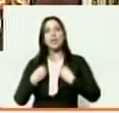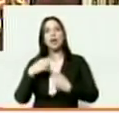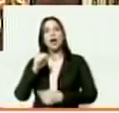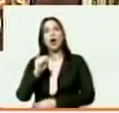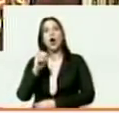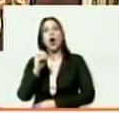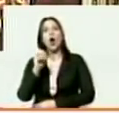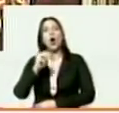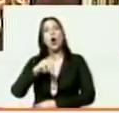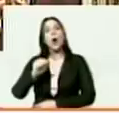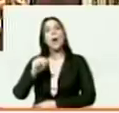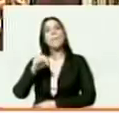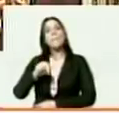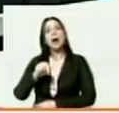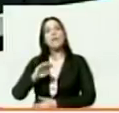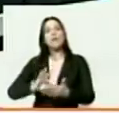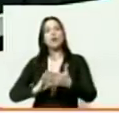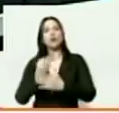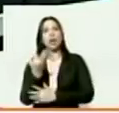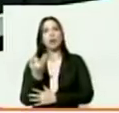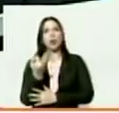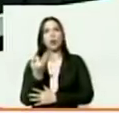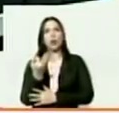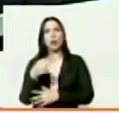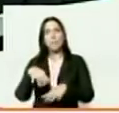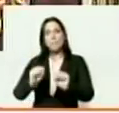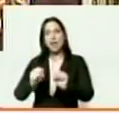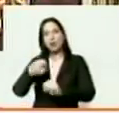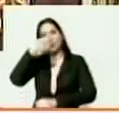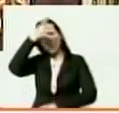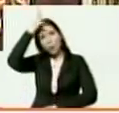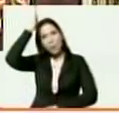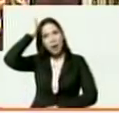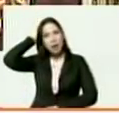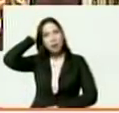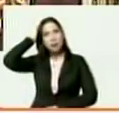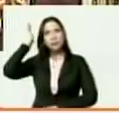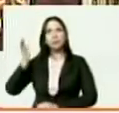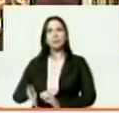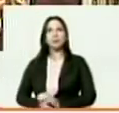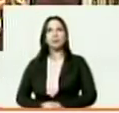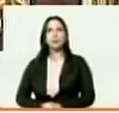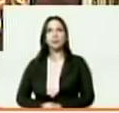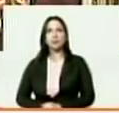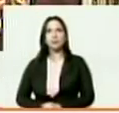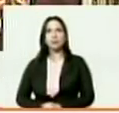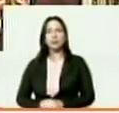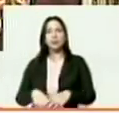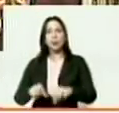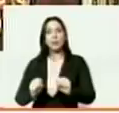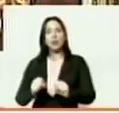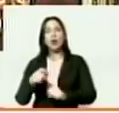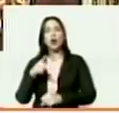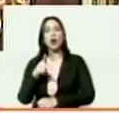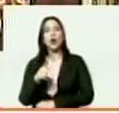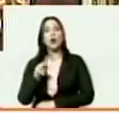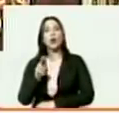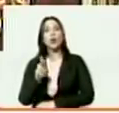Ertugrul, el fundador del Imperio Otomano. Osman Kurulus. Osman Kurulus. Un saludo,